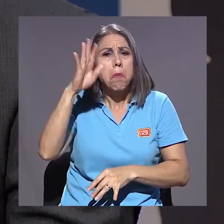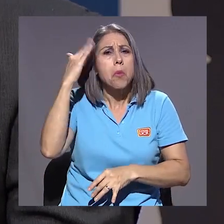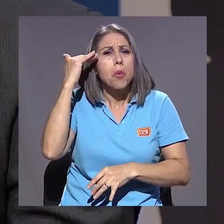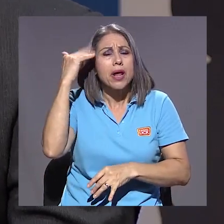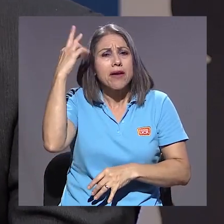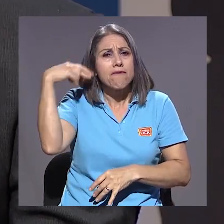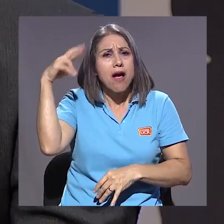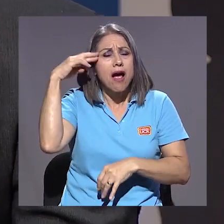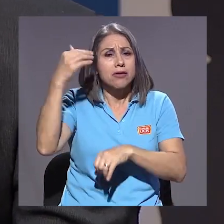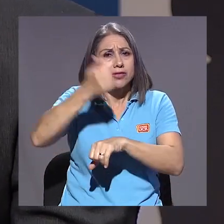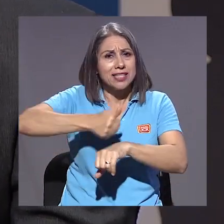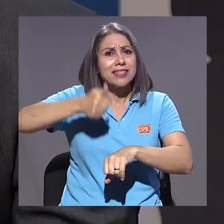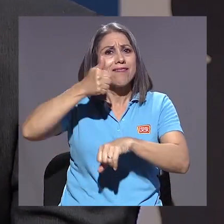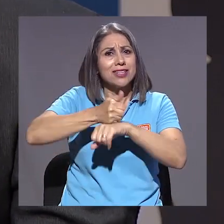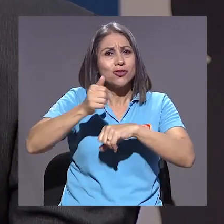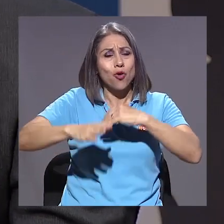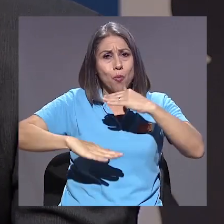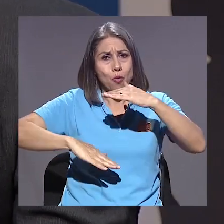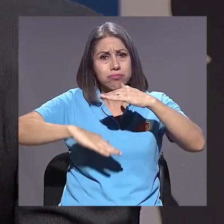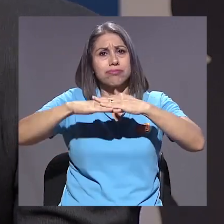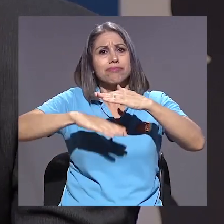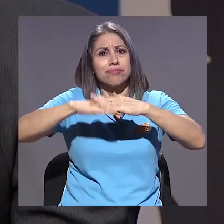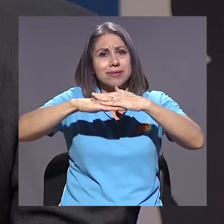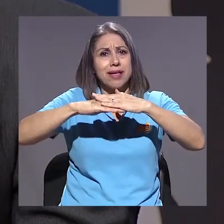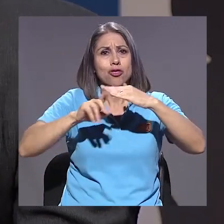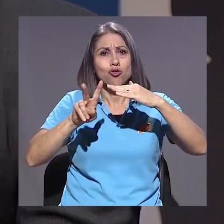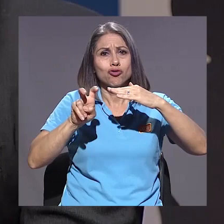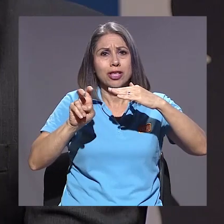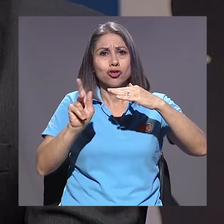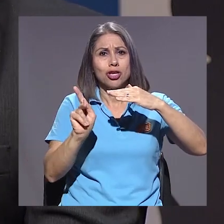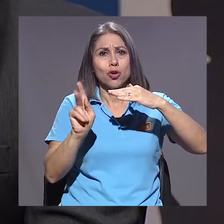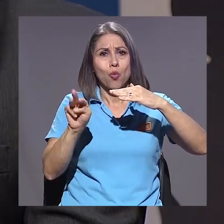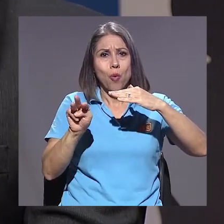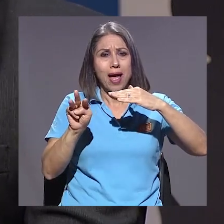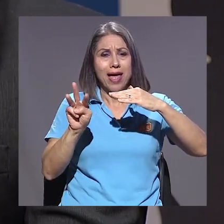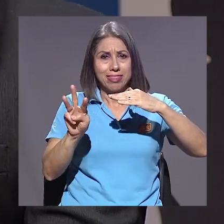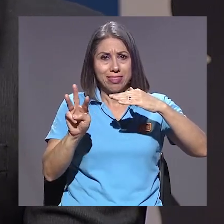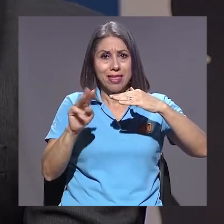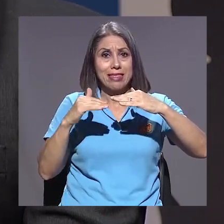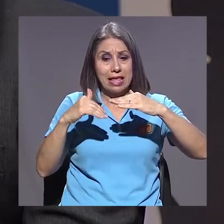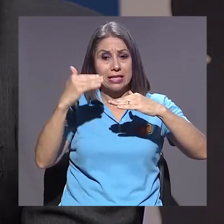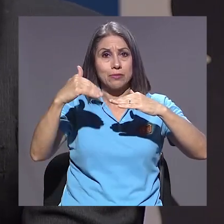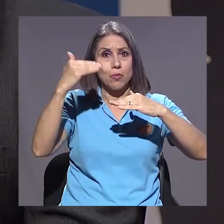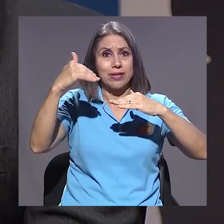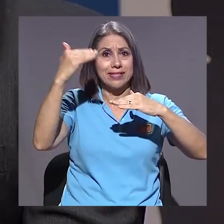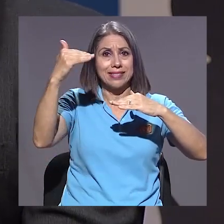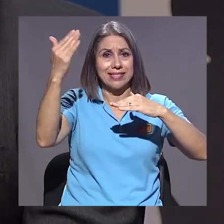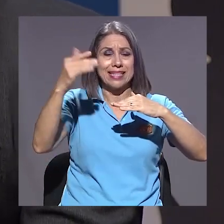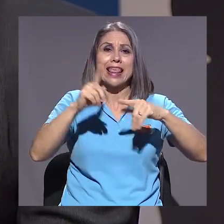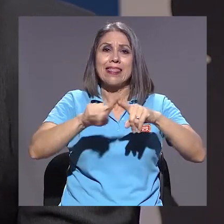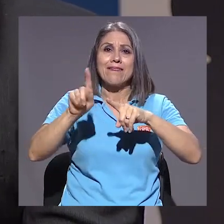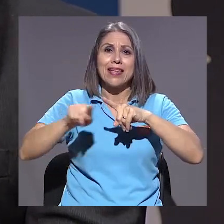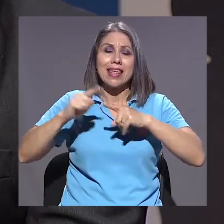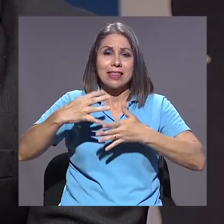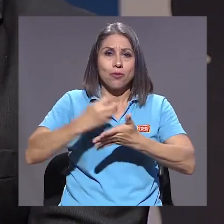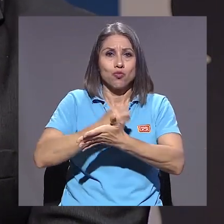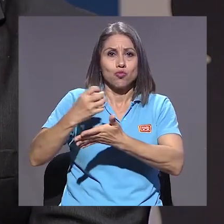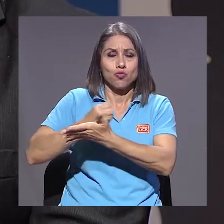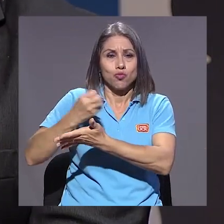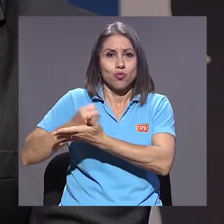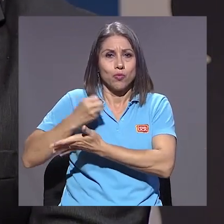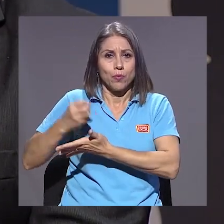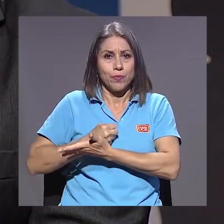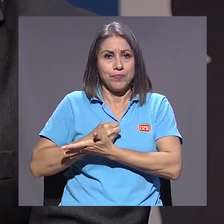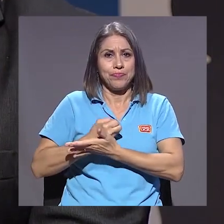forma, y luego a partir de ahí hay diferentes niveles que tienen diferente costo. Lo que sucede es